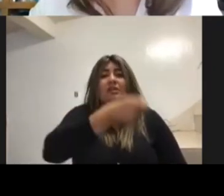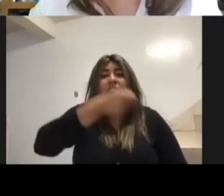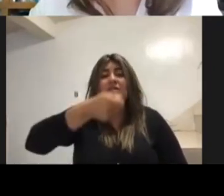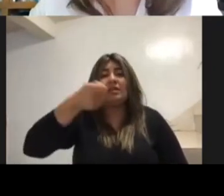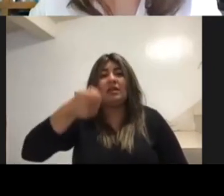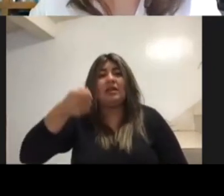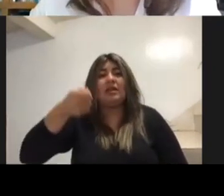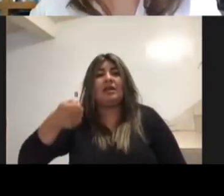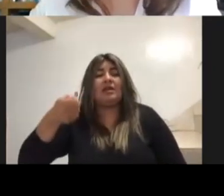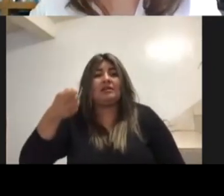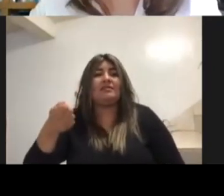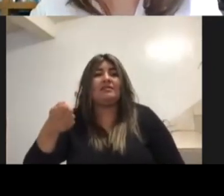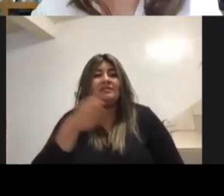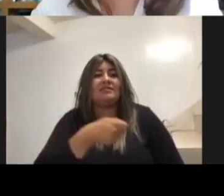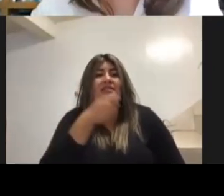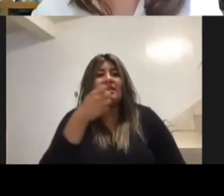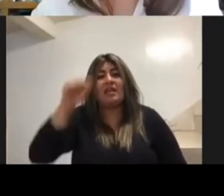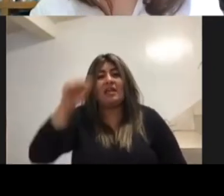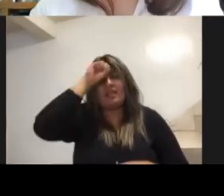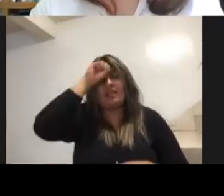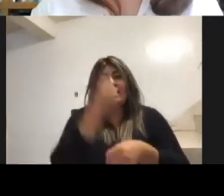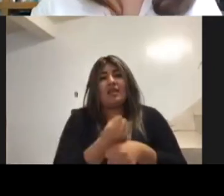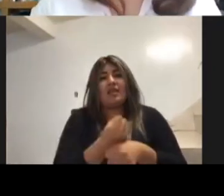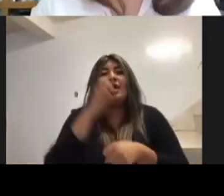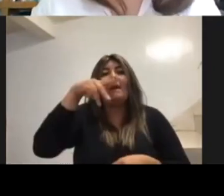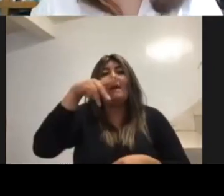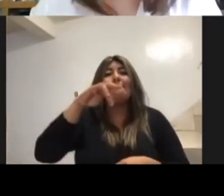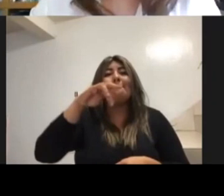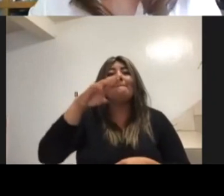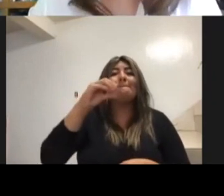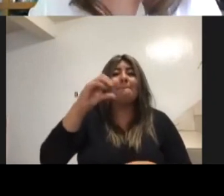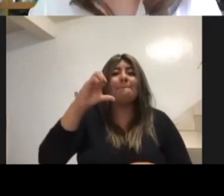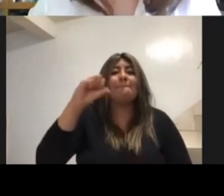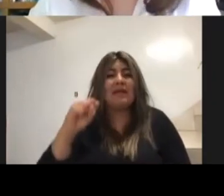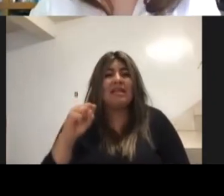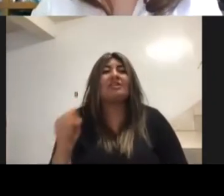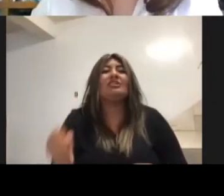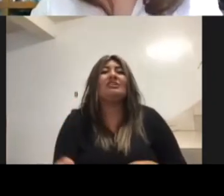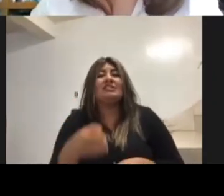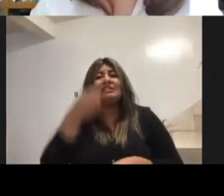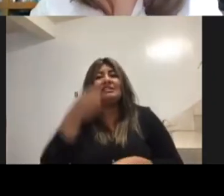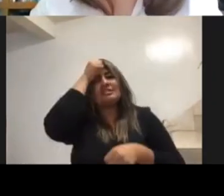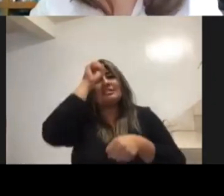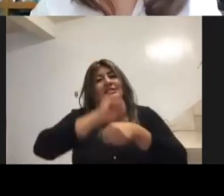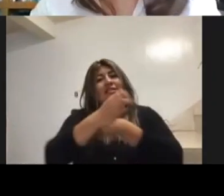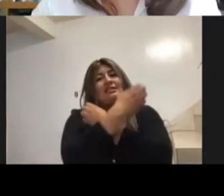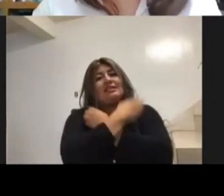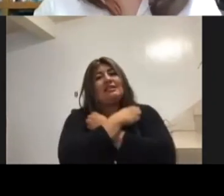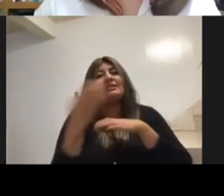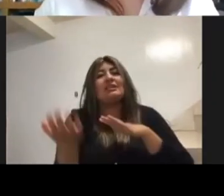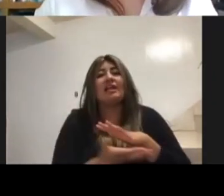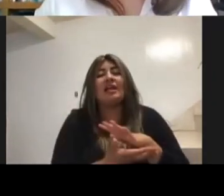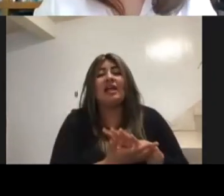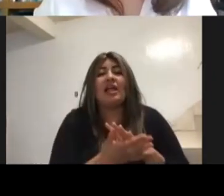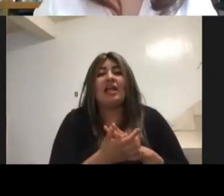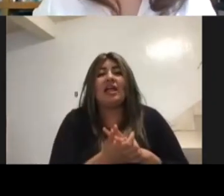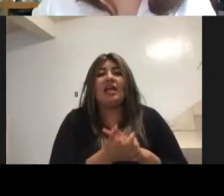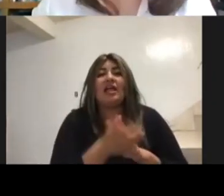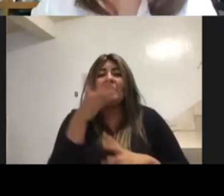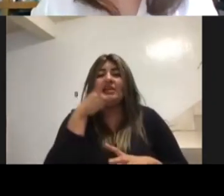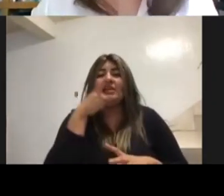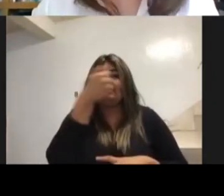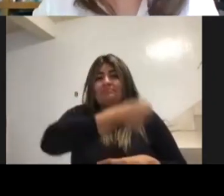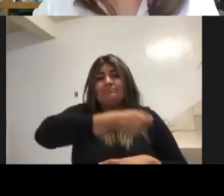Educación Básica, el maestro Marcos Bucio Mujica, que me pidió que les hiciera extensivo el saludo y que obviamente pues está